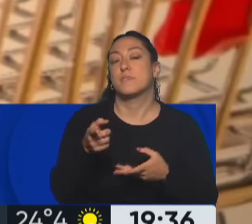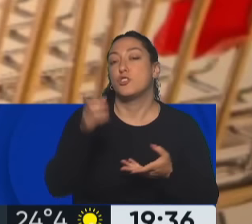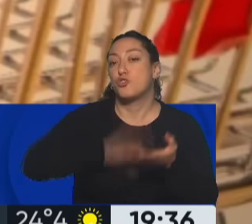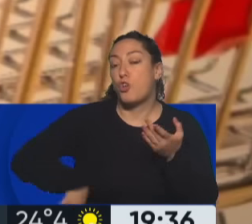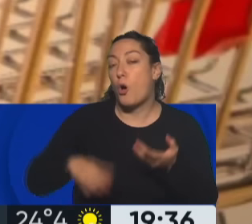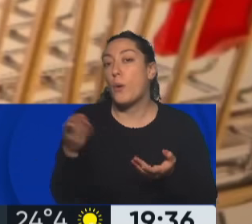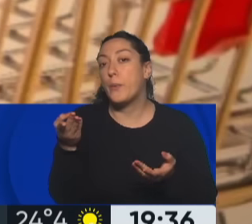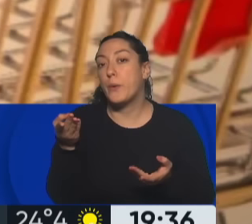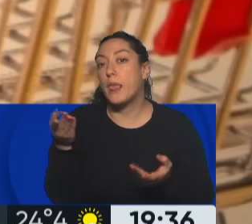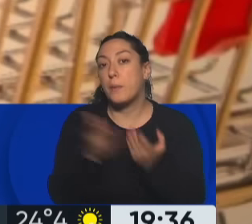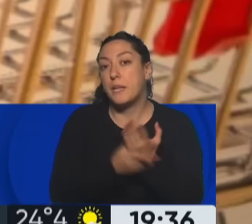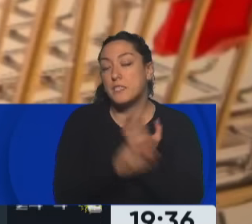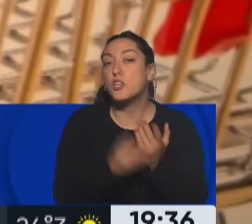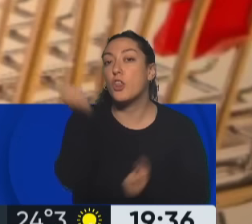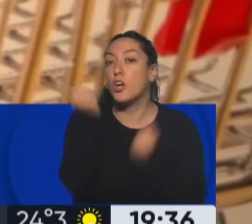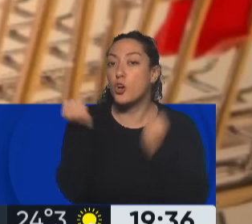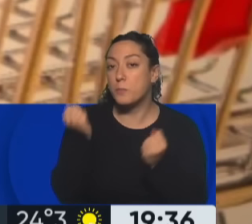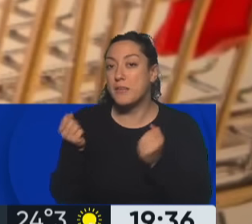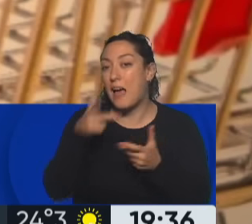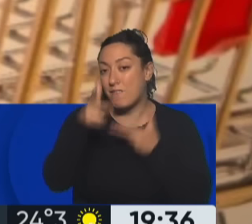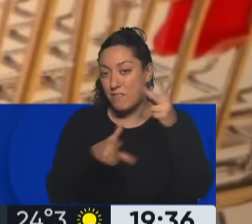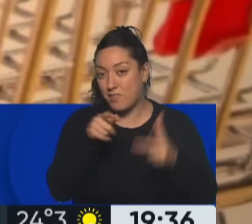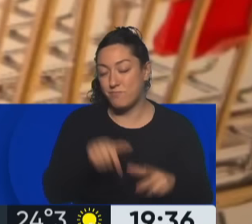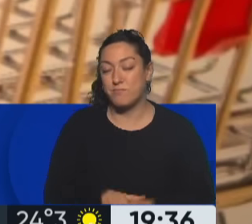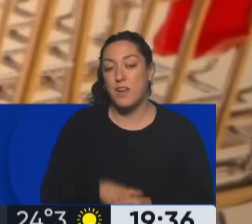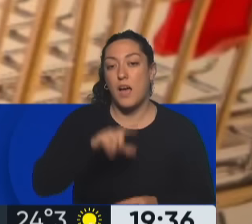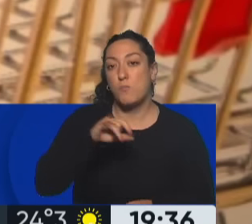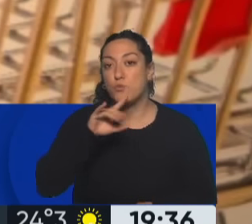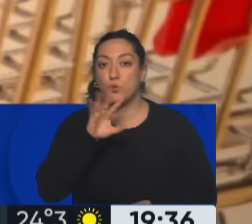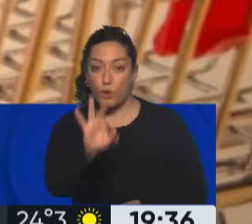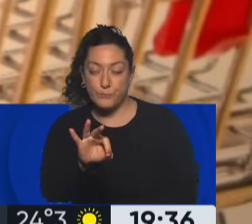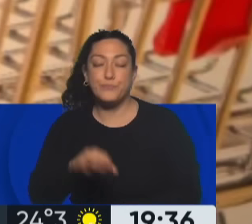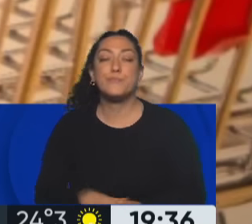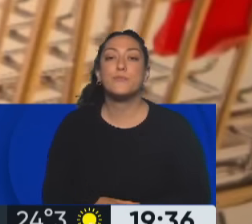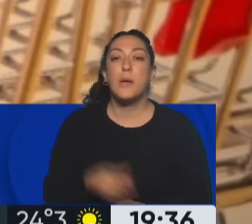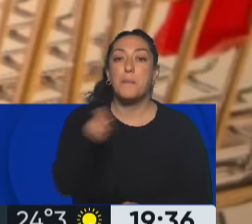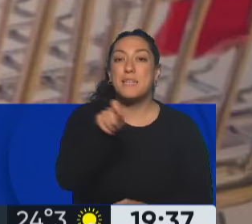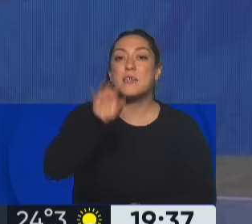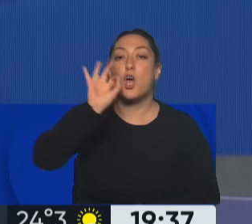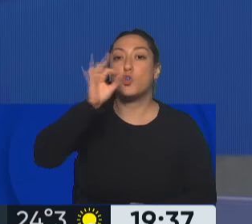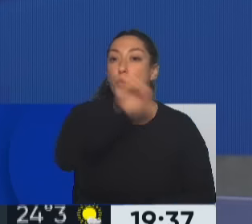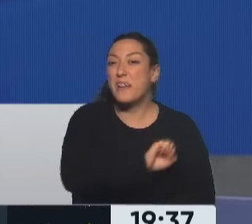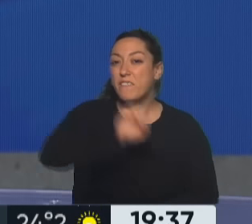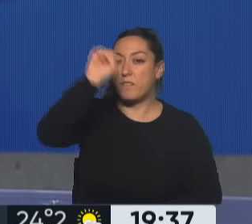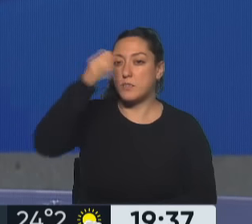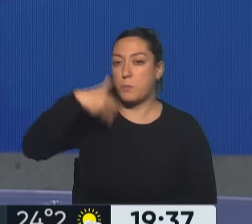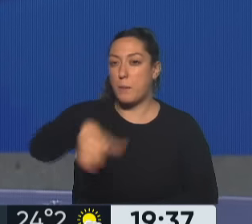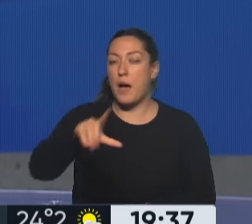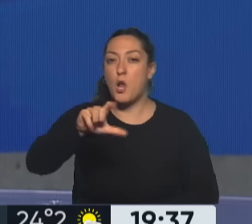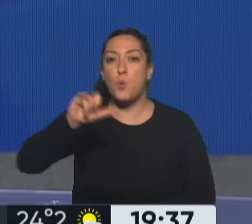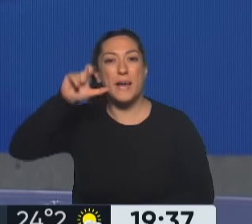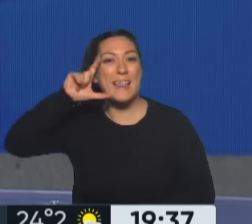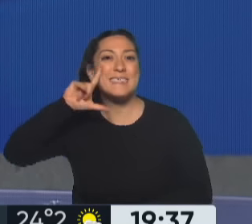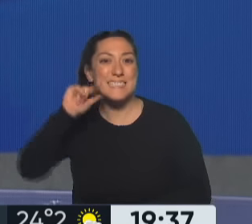claro está, al ministro de Economía de la Nación, Luis Caputo. La inflación de octubre, el análisis ya de Lucrecia.